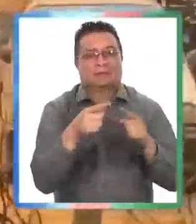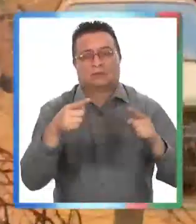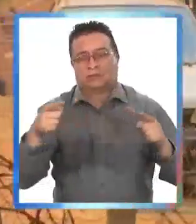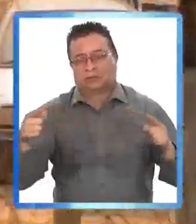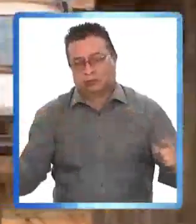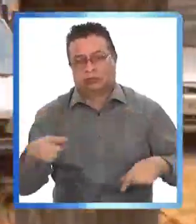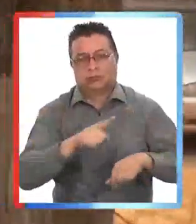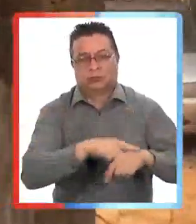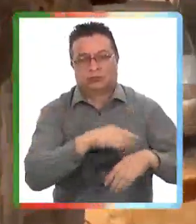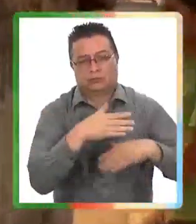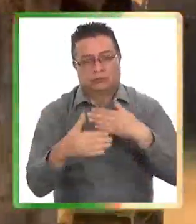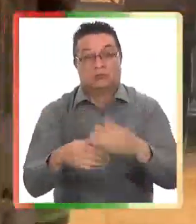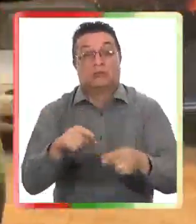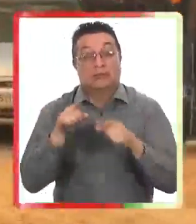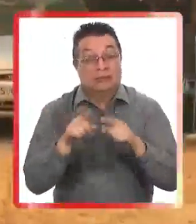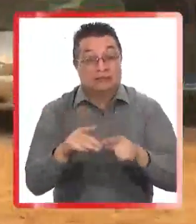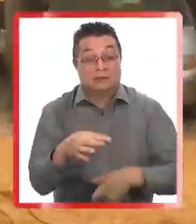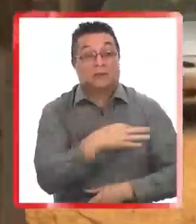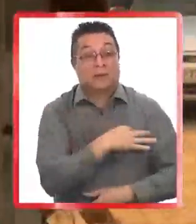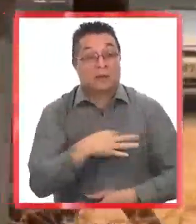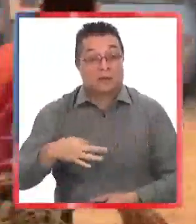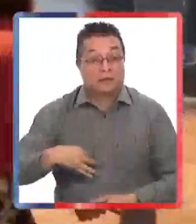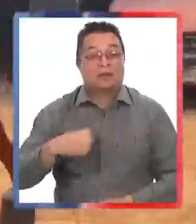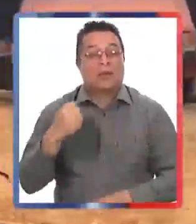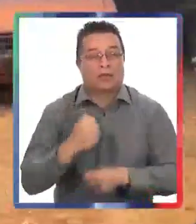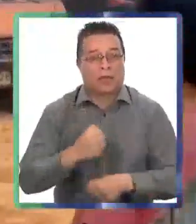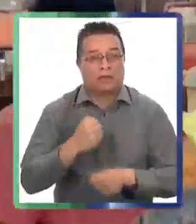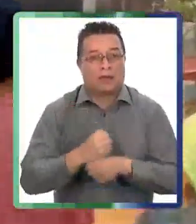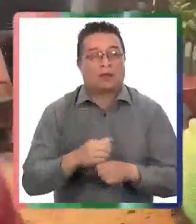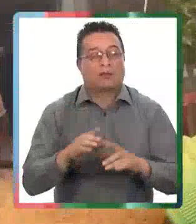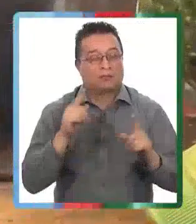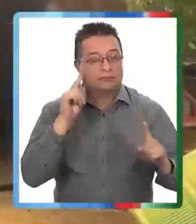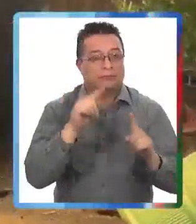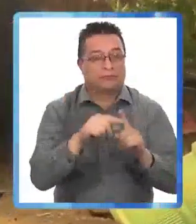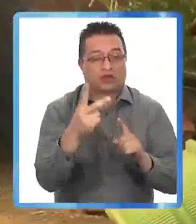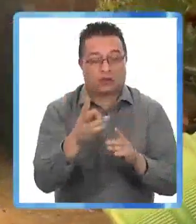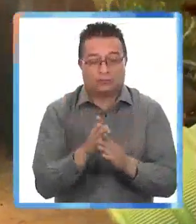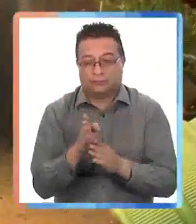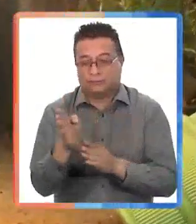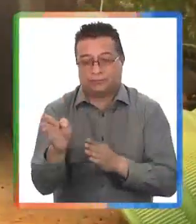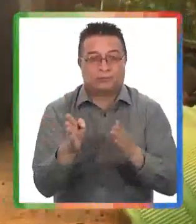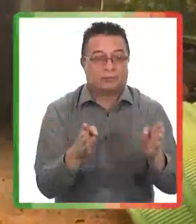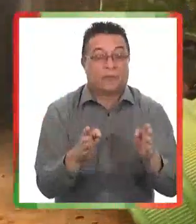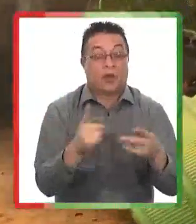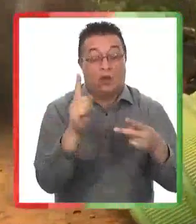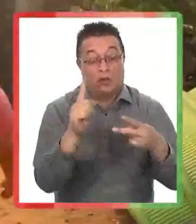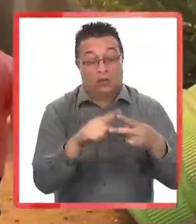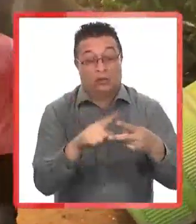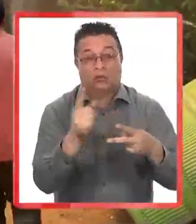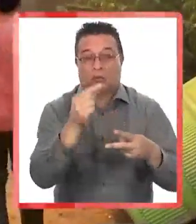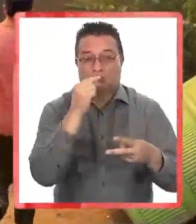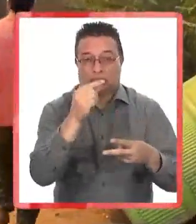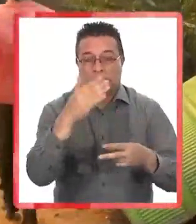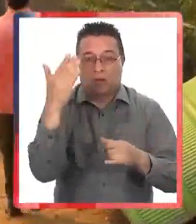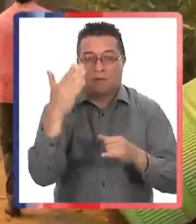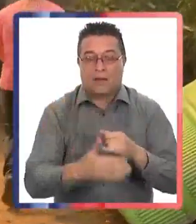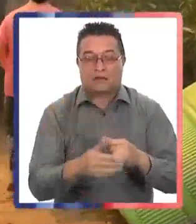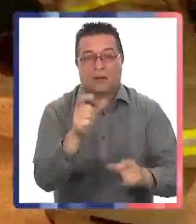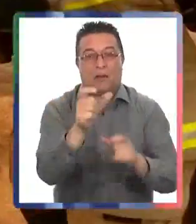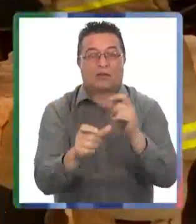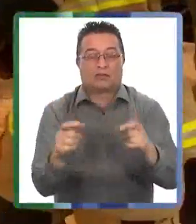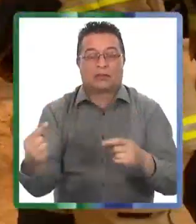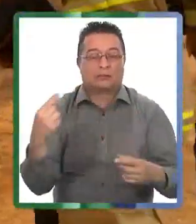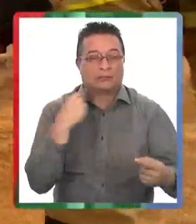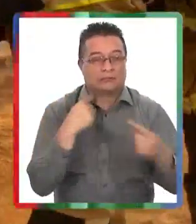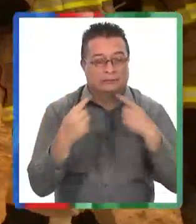tiempo, y en ese sentido el Ministerio está trabajando básicamente como en dos vías de acción. Una de muy corto plazo para las personas que están